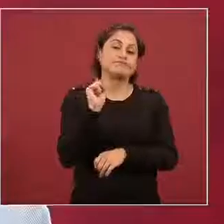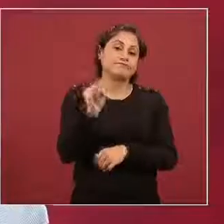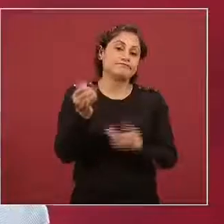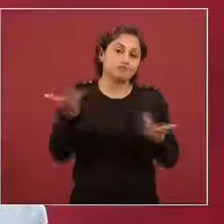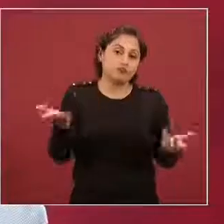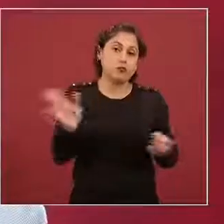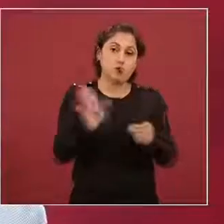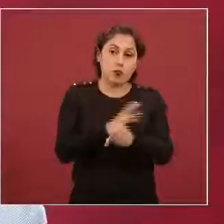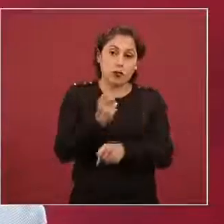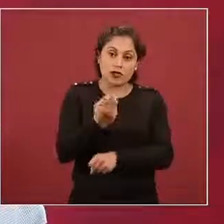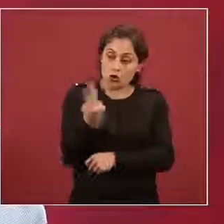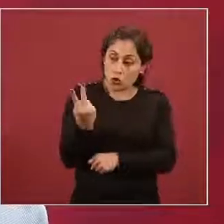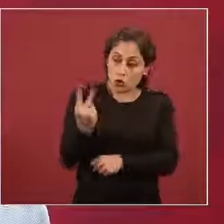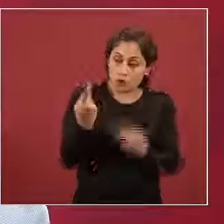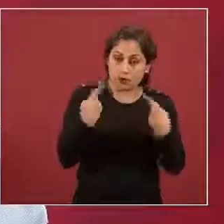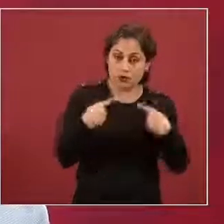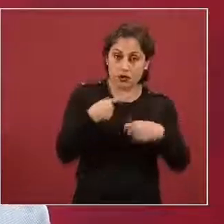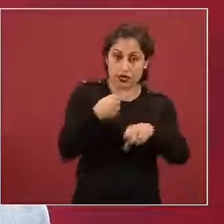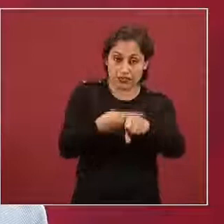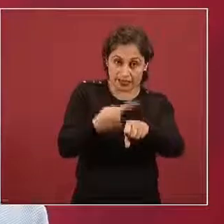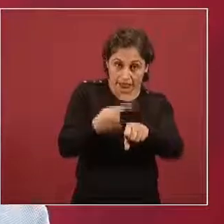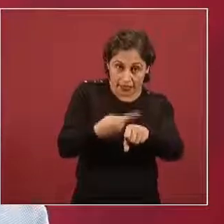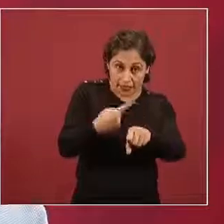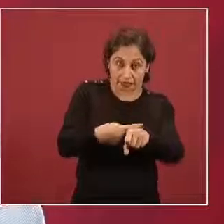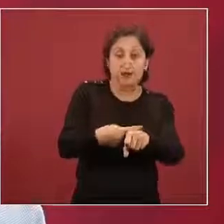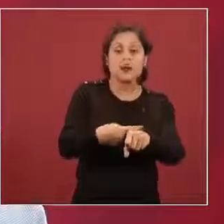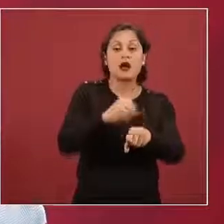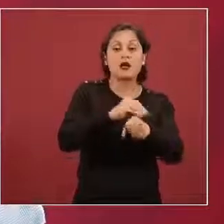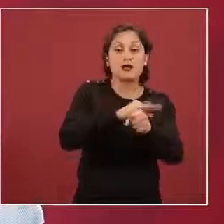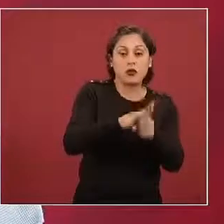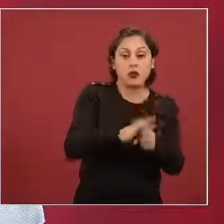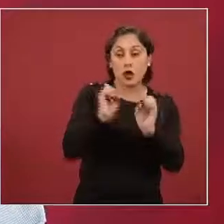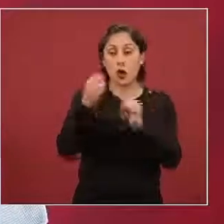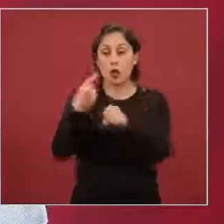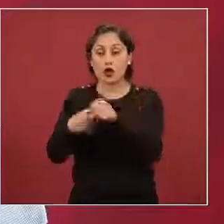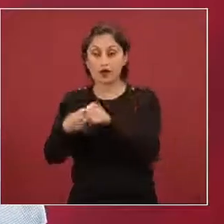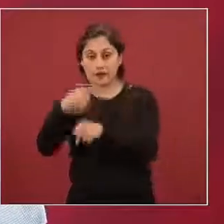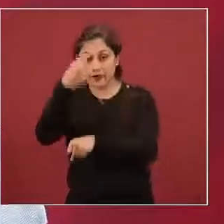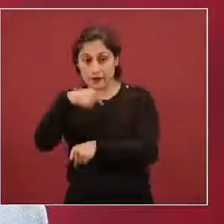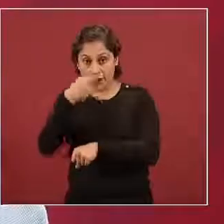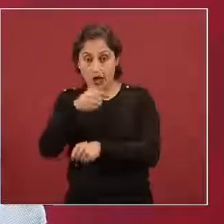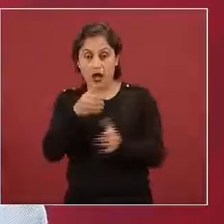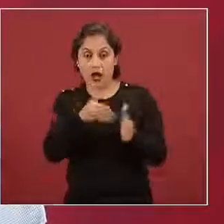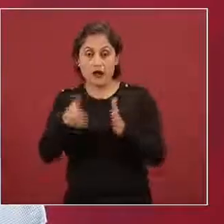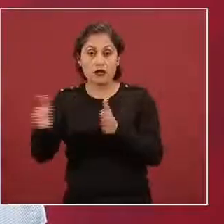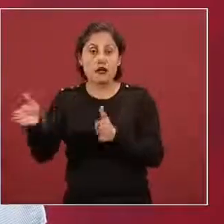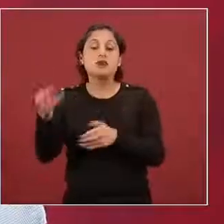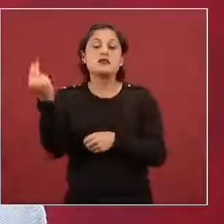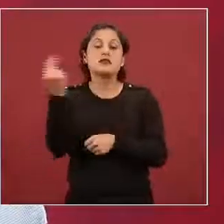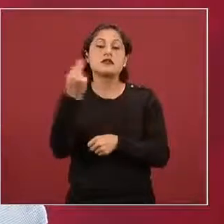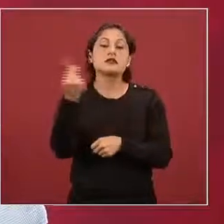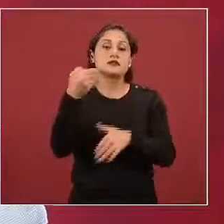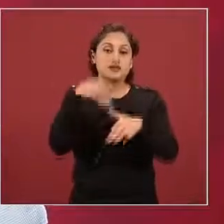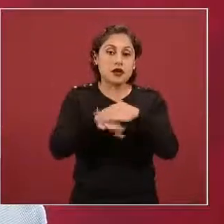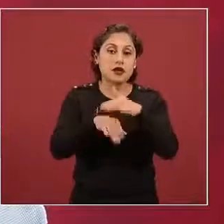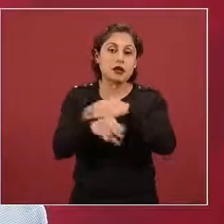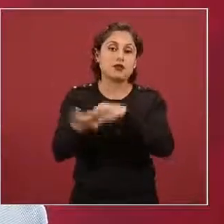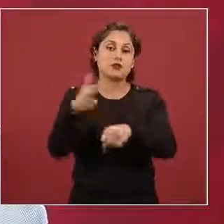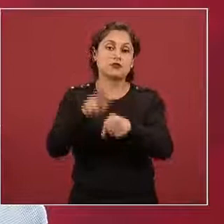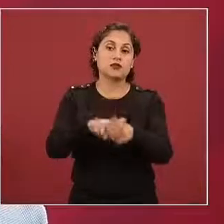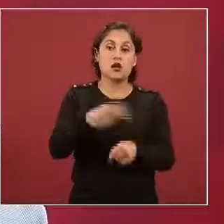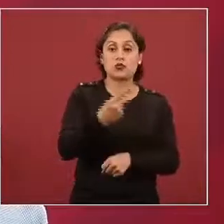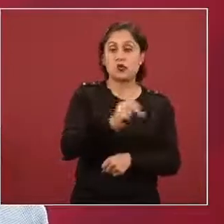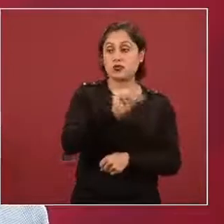necesitar hospitalización en un porcentaje que va del 2 al 7% de las personas que tengan